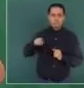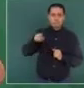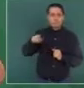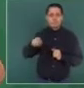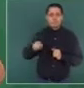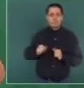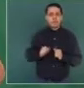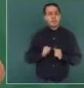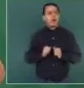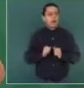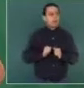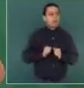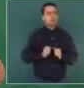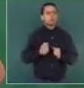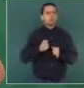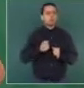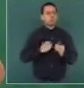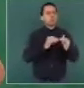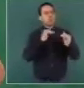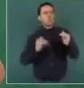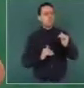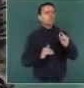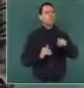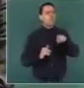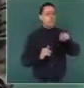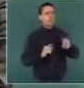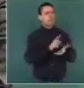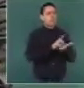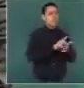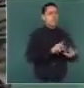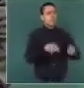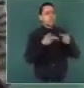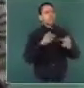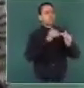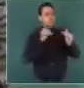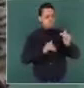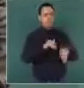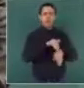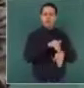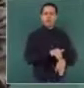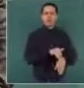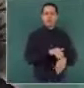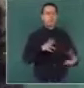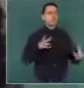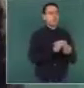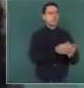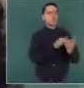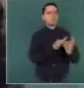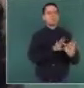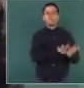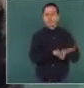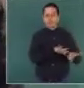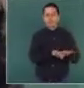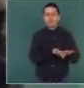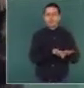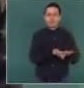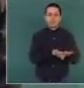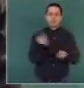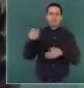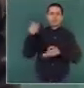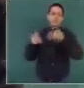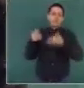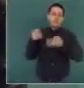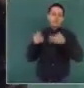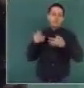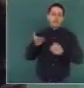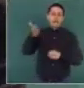servicio del narcotráfico, de una banda de narcotraficantes, siendo